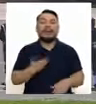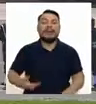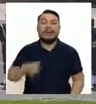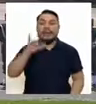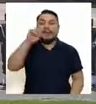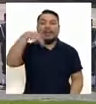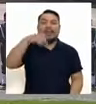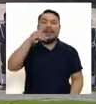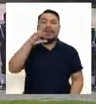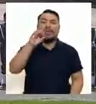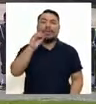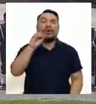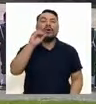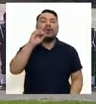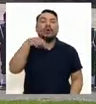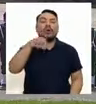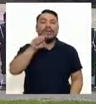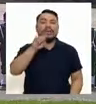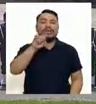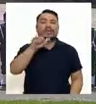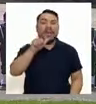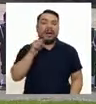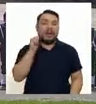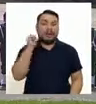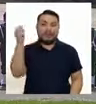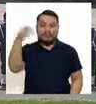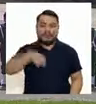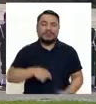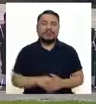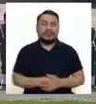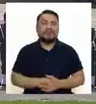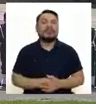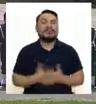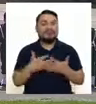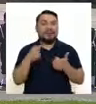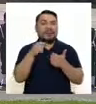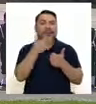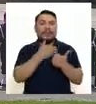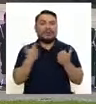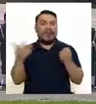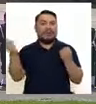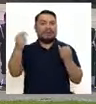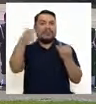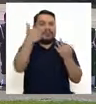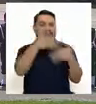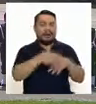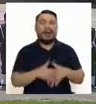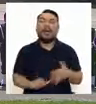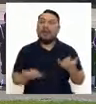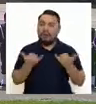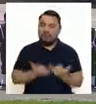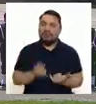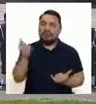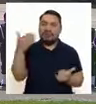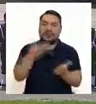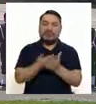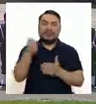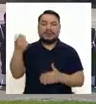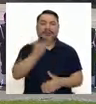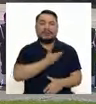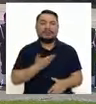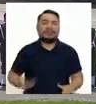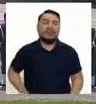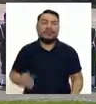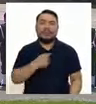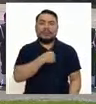Prabowo Subianto, que llegó anoche. La escalinata entonces se dispone para que el presidente de